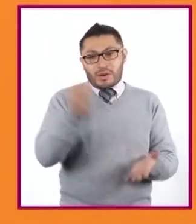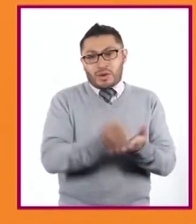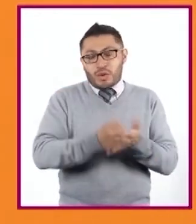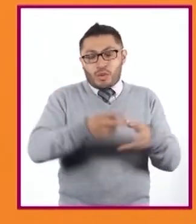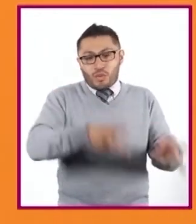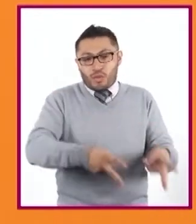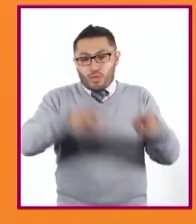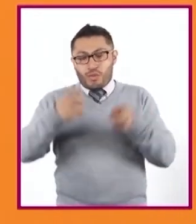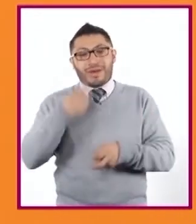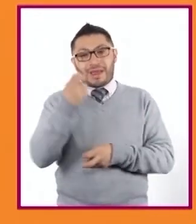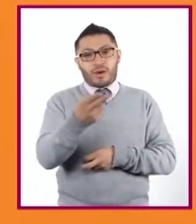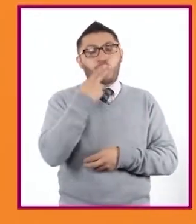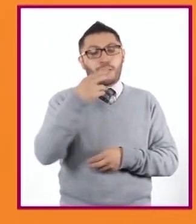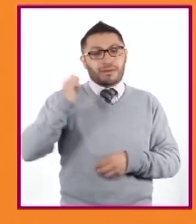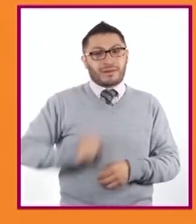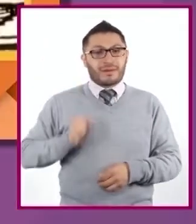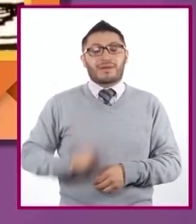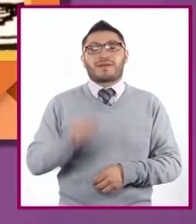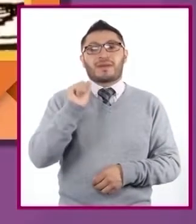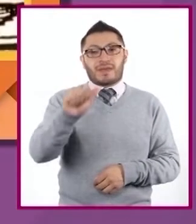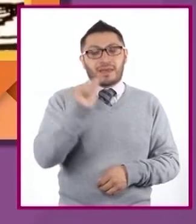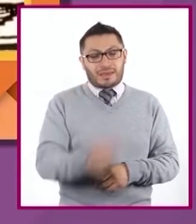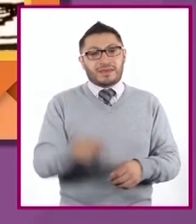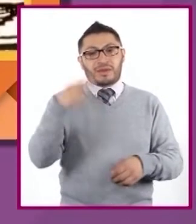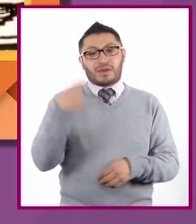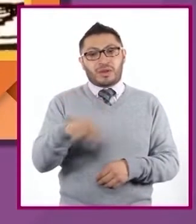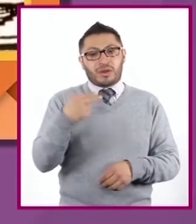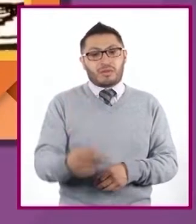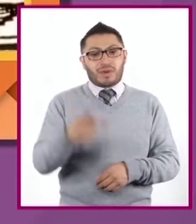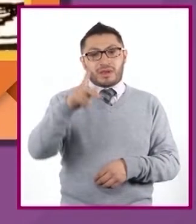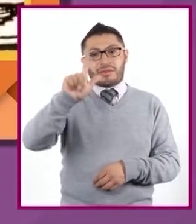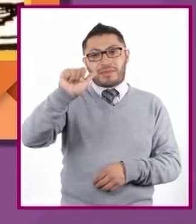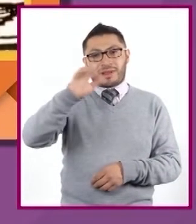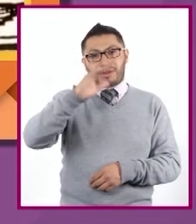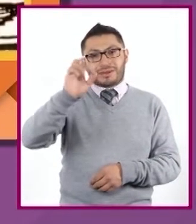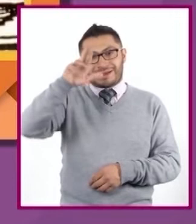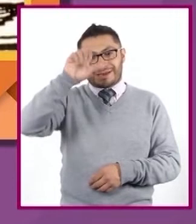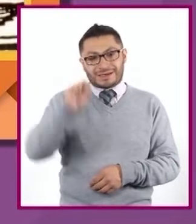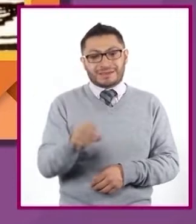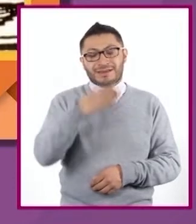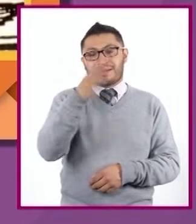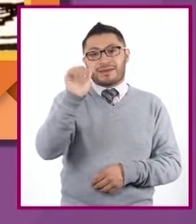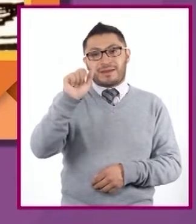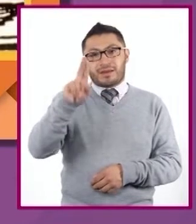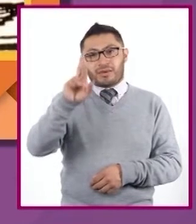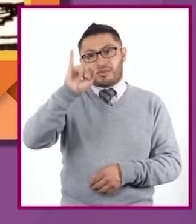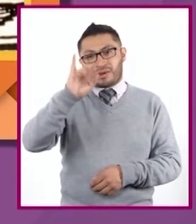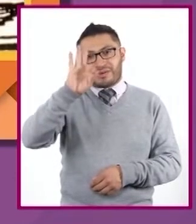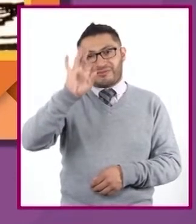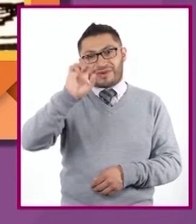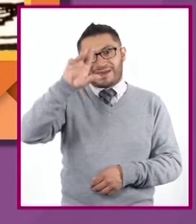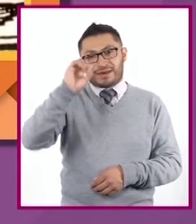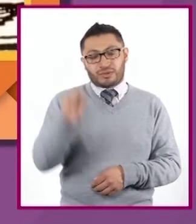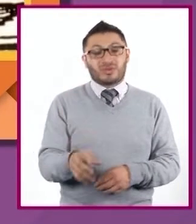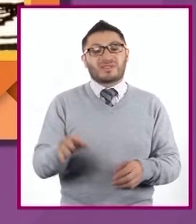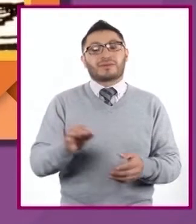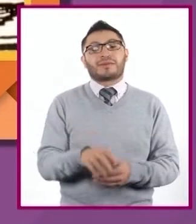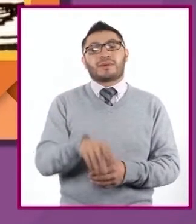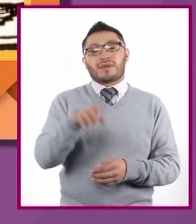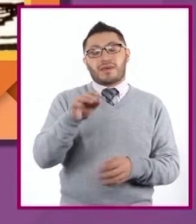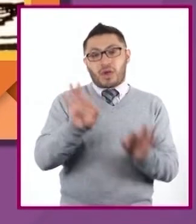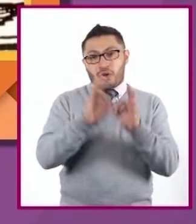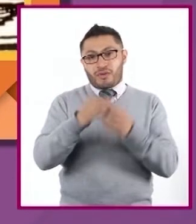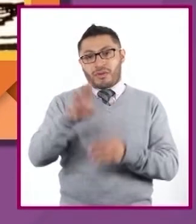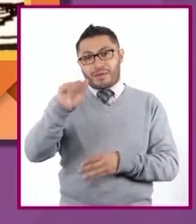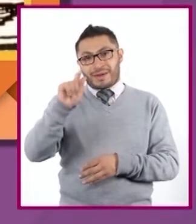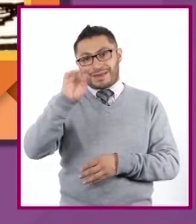ello, usaron en el siglo XVI los llamados placeres auríferos con la técnica de bateo, es decir, la